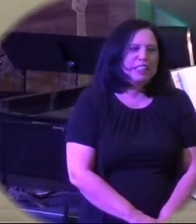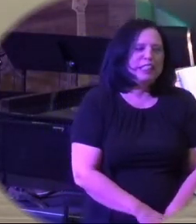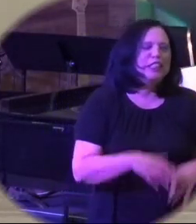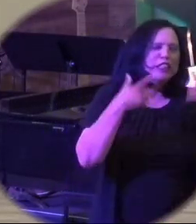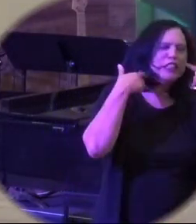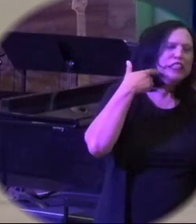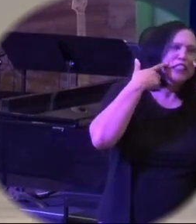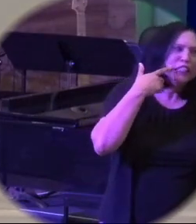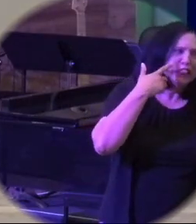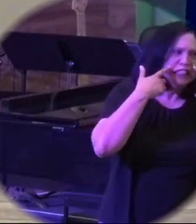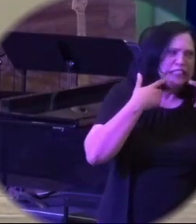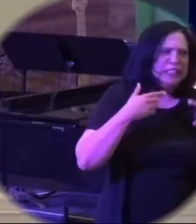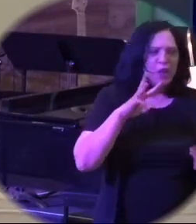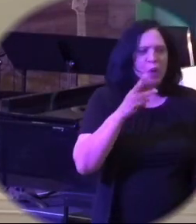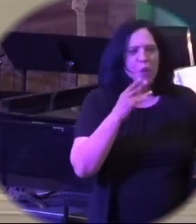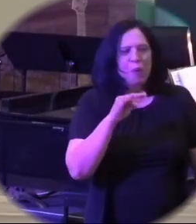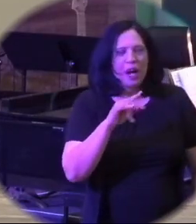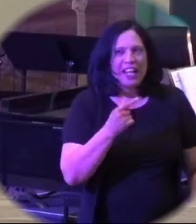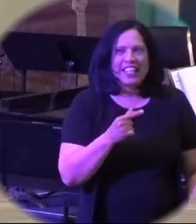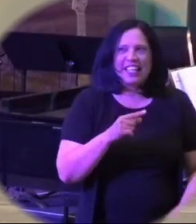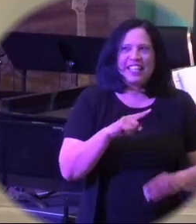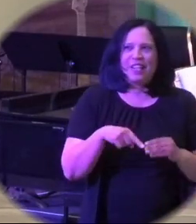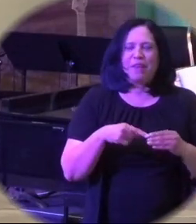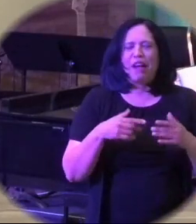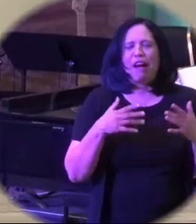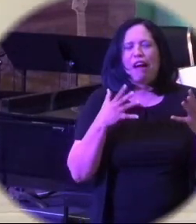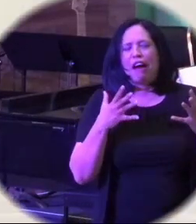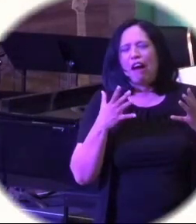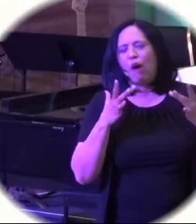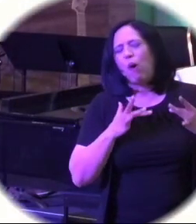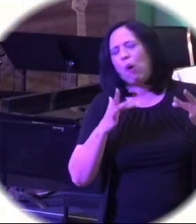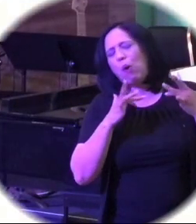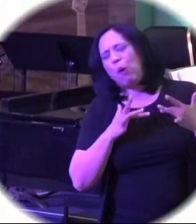construir la torre. Mi torre arruinado.